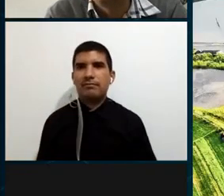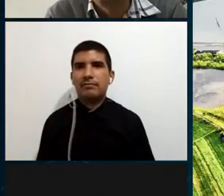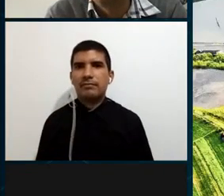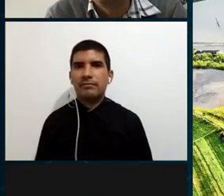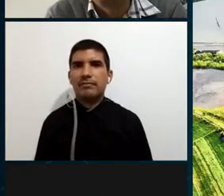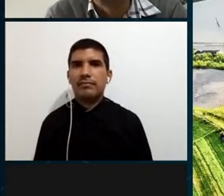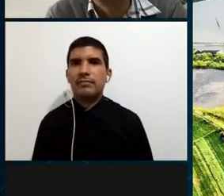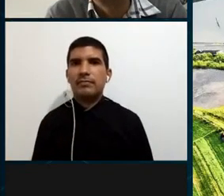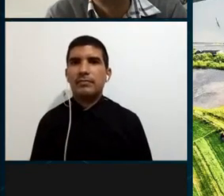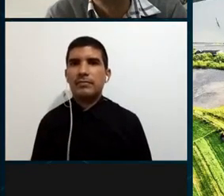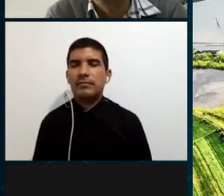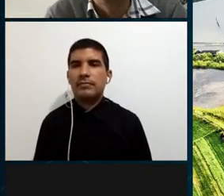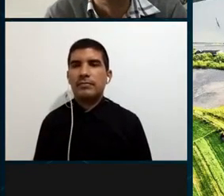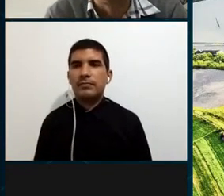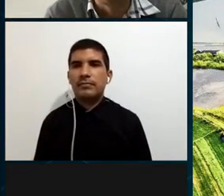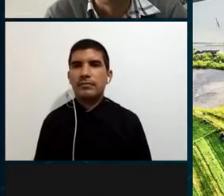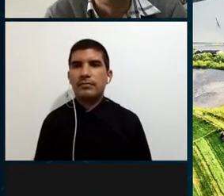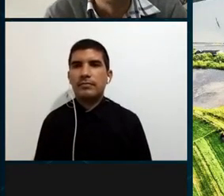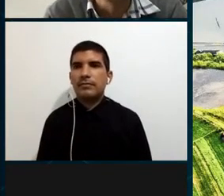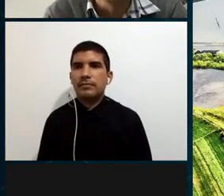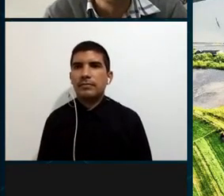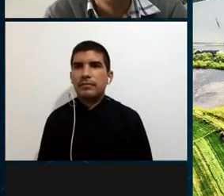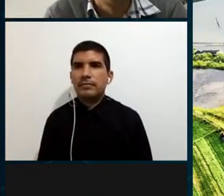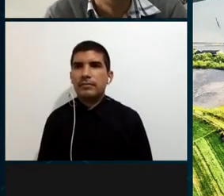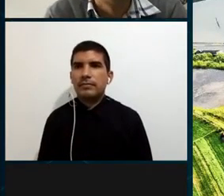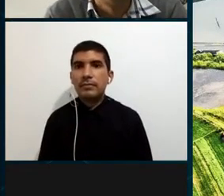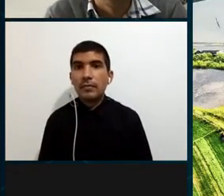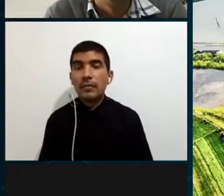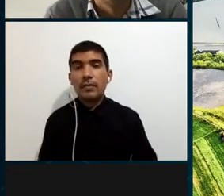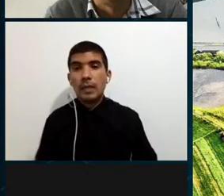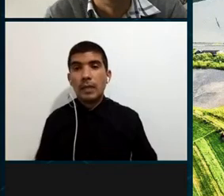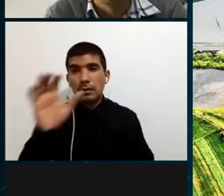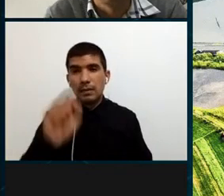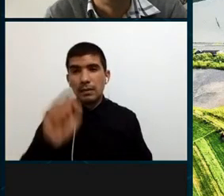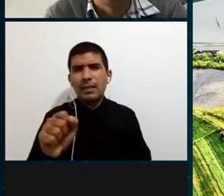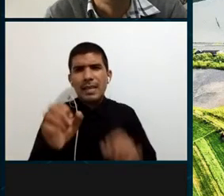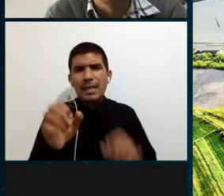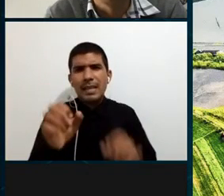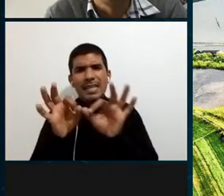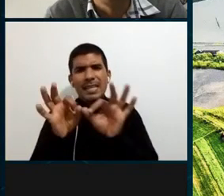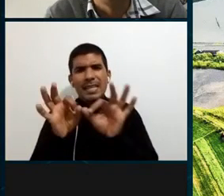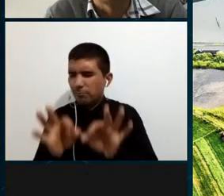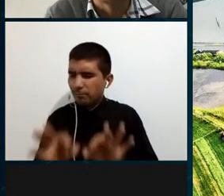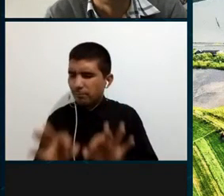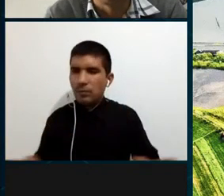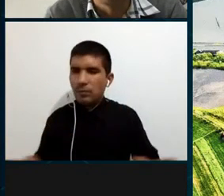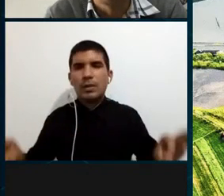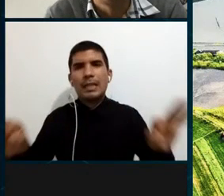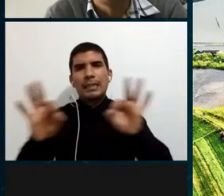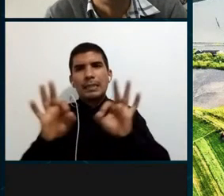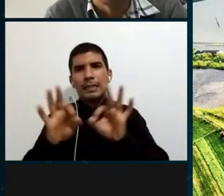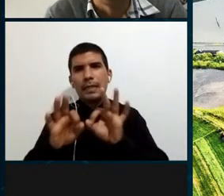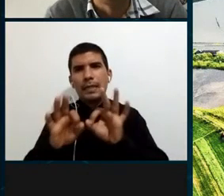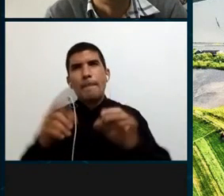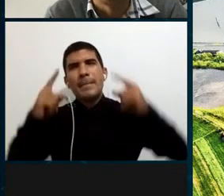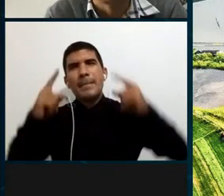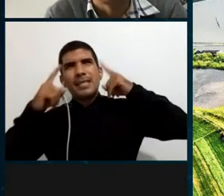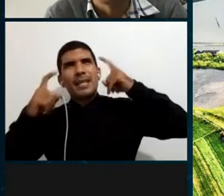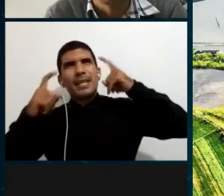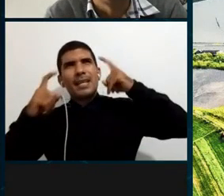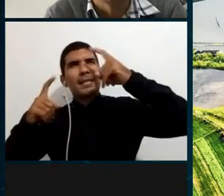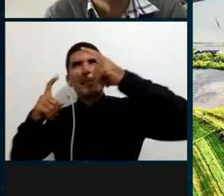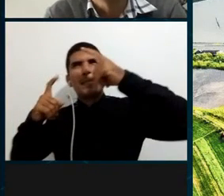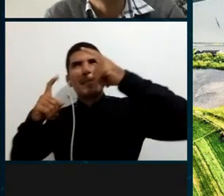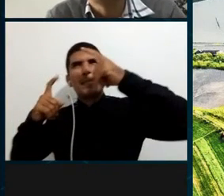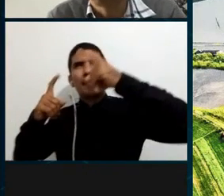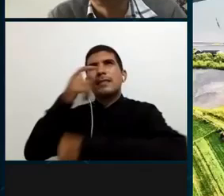clave es buscar la forma de saber cuál es el verdadero problema o la